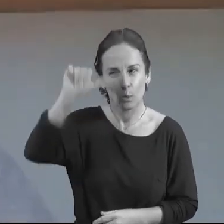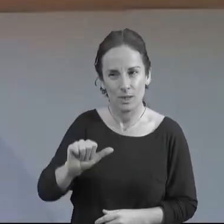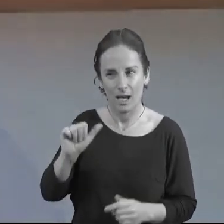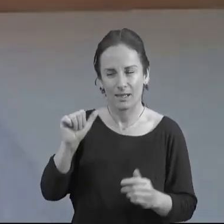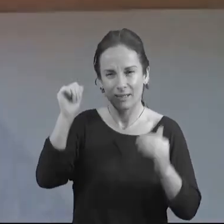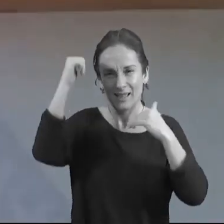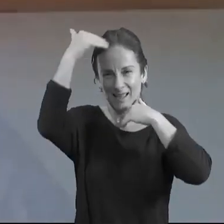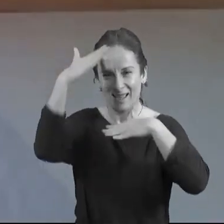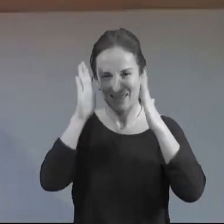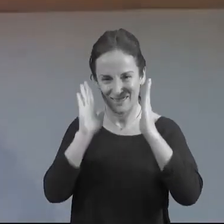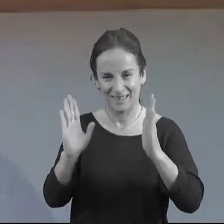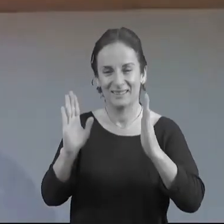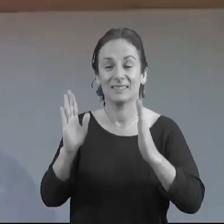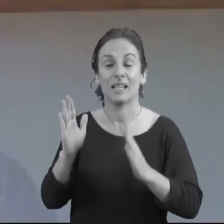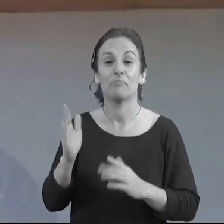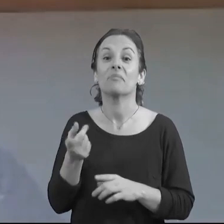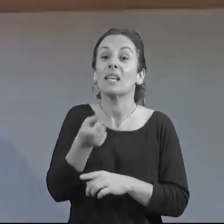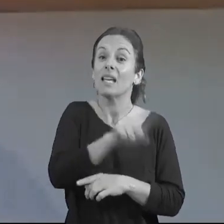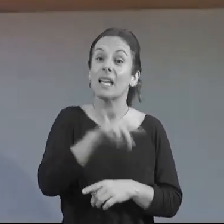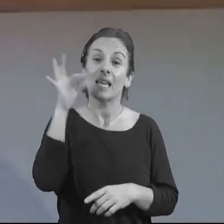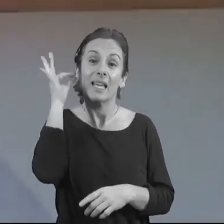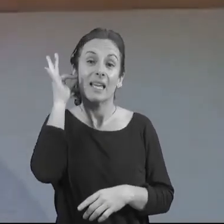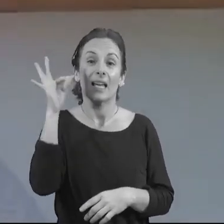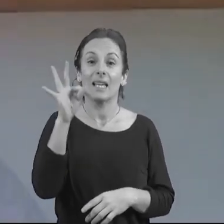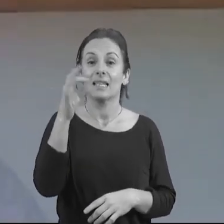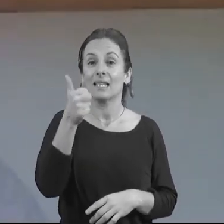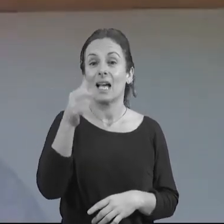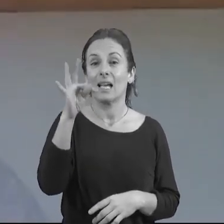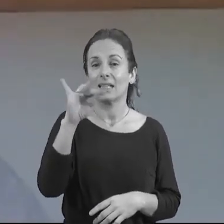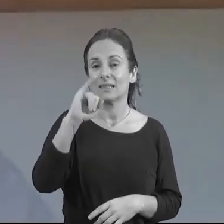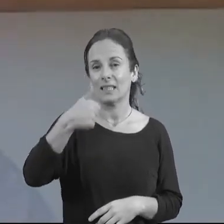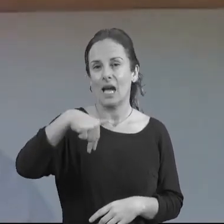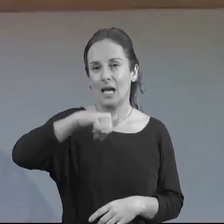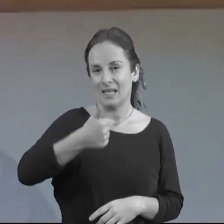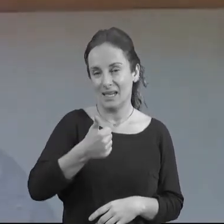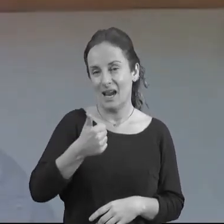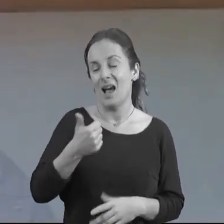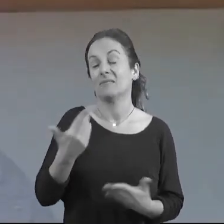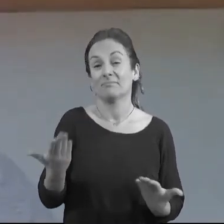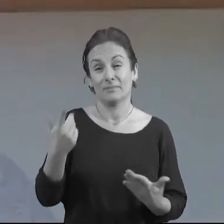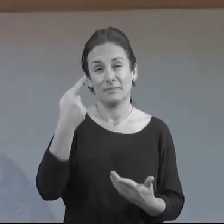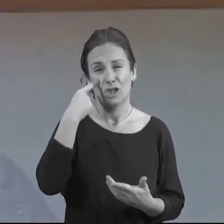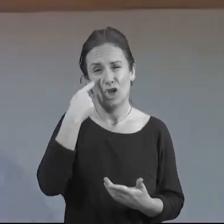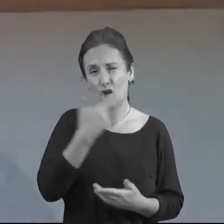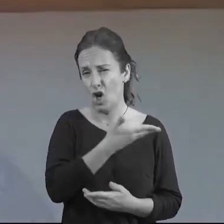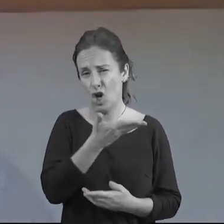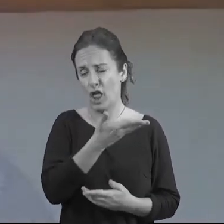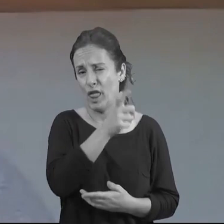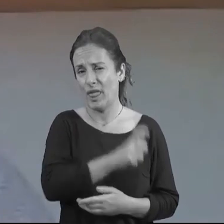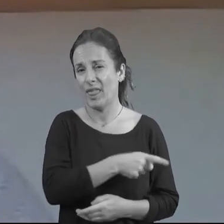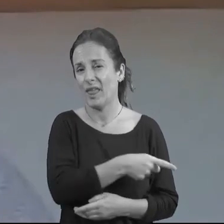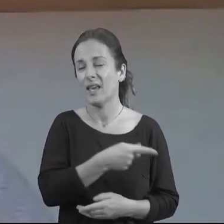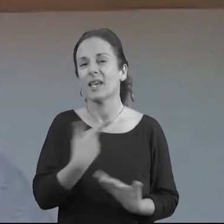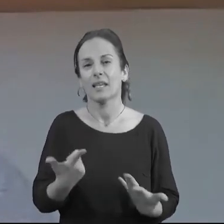decía, y la conocéis, es presidenta de Benamics. Benamics es una entidad en esta isla